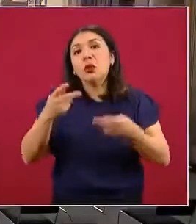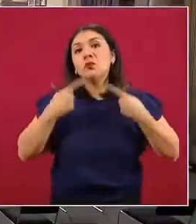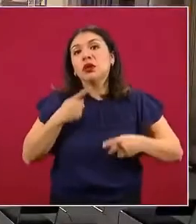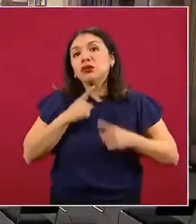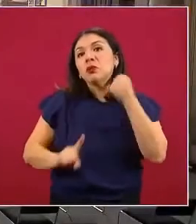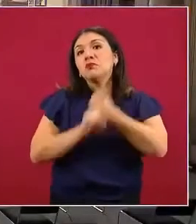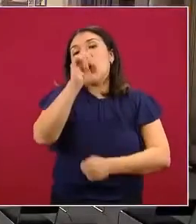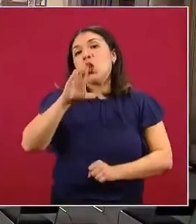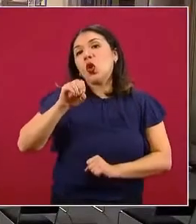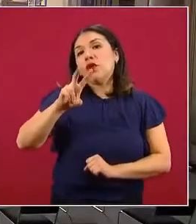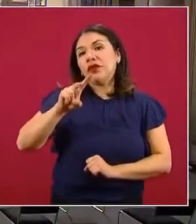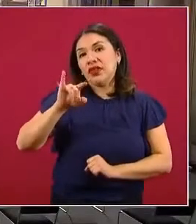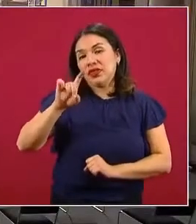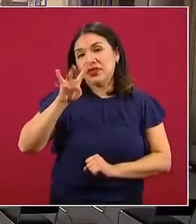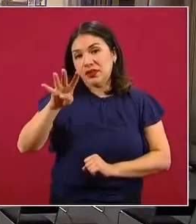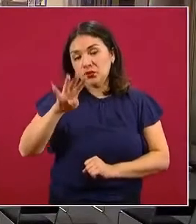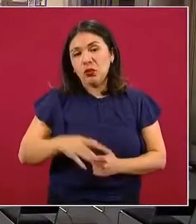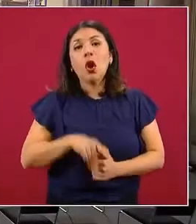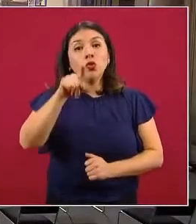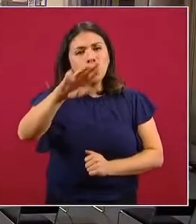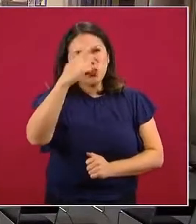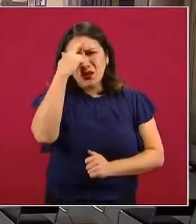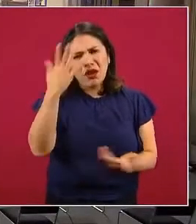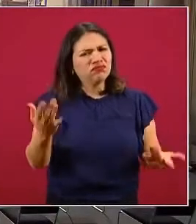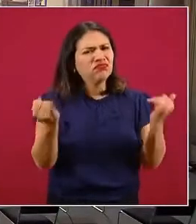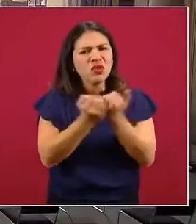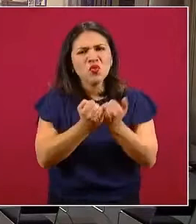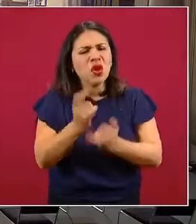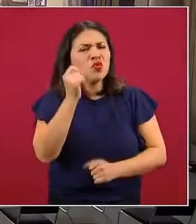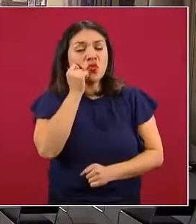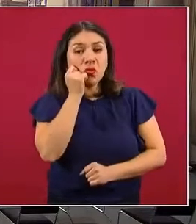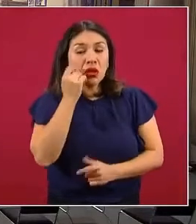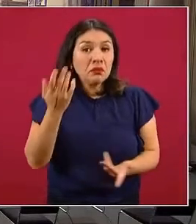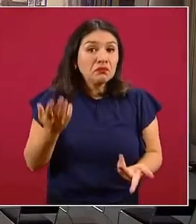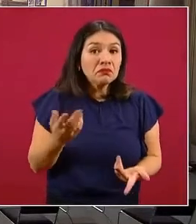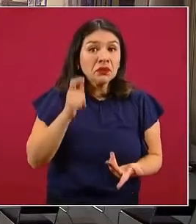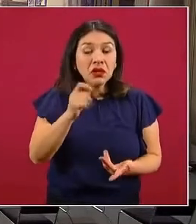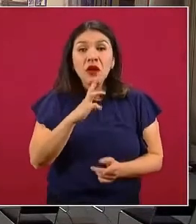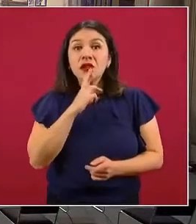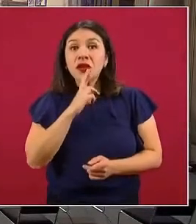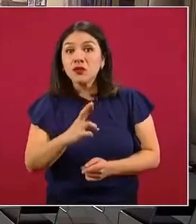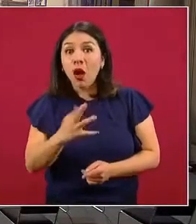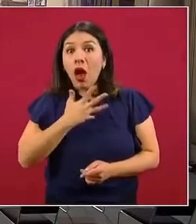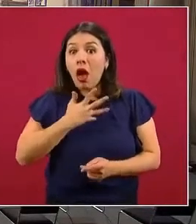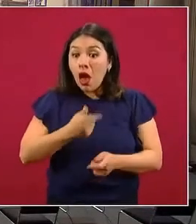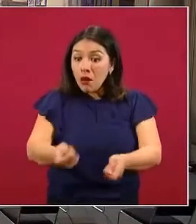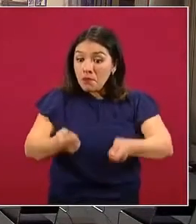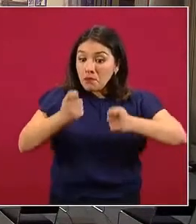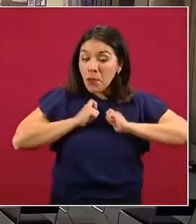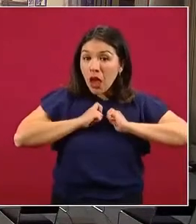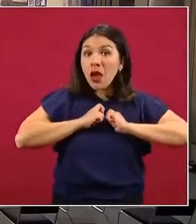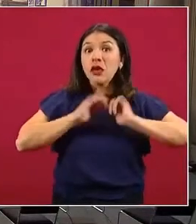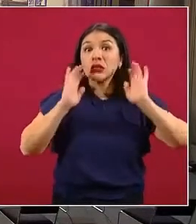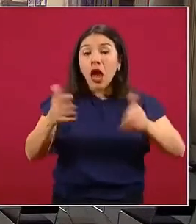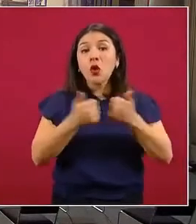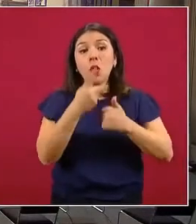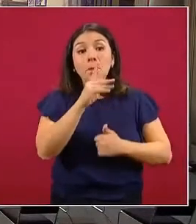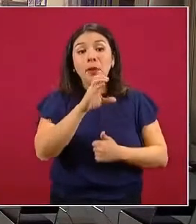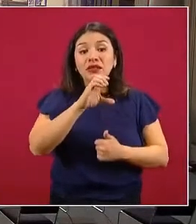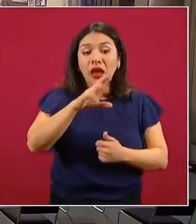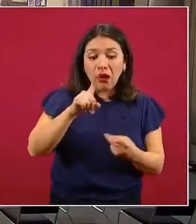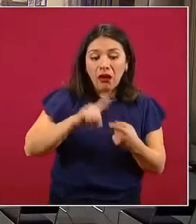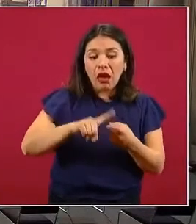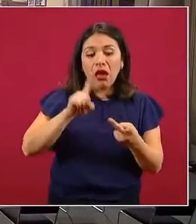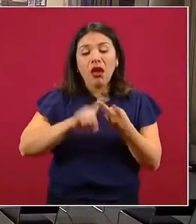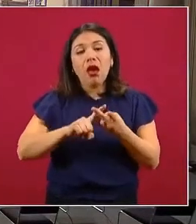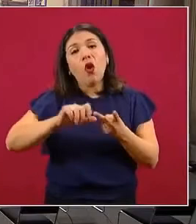caso de COVID-19. Recordemos de todas maneras que independientemente de los resultados que en su momento se emiten, ya sea por PCR o ya sea